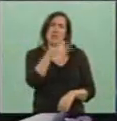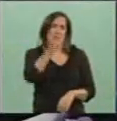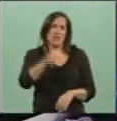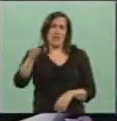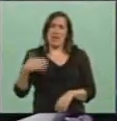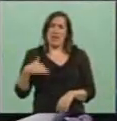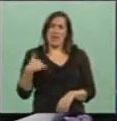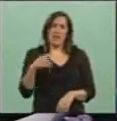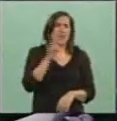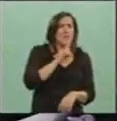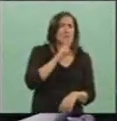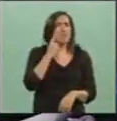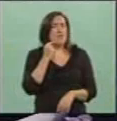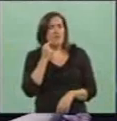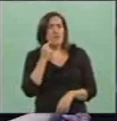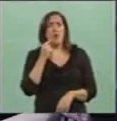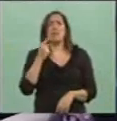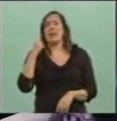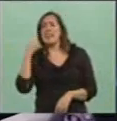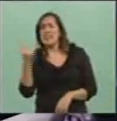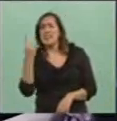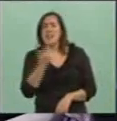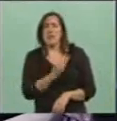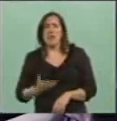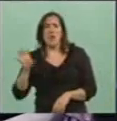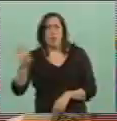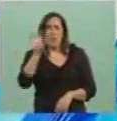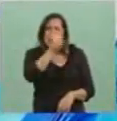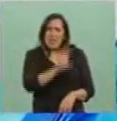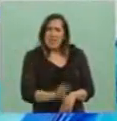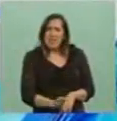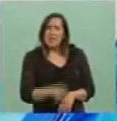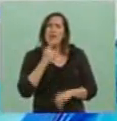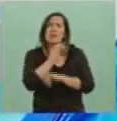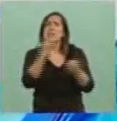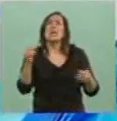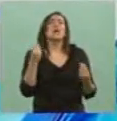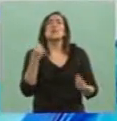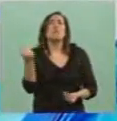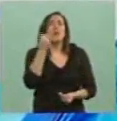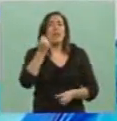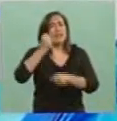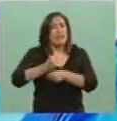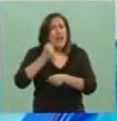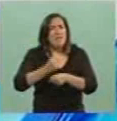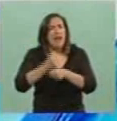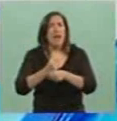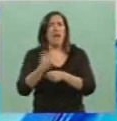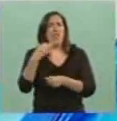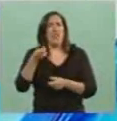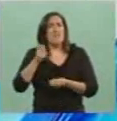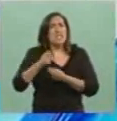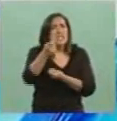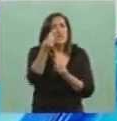y a todas las argentinas y a los gobernantes, intendentes, gobernadores, que lo importante es trabajar, gestionar y no creer que